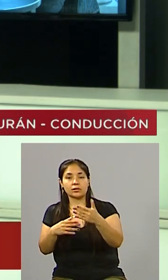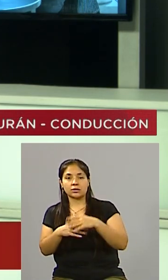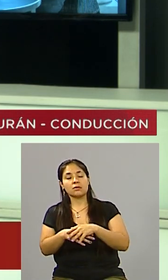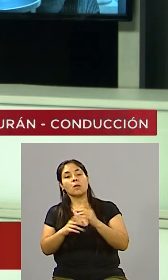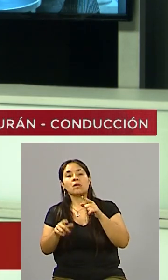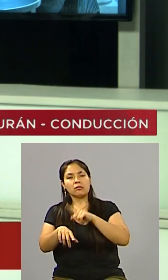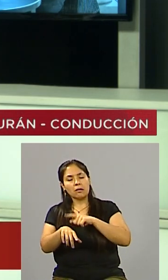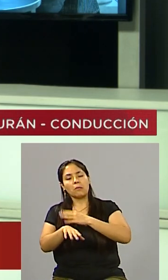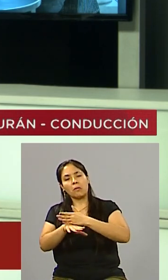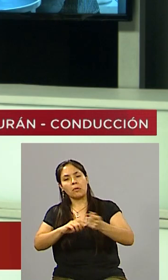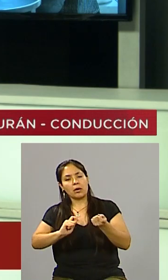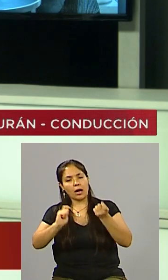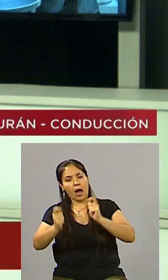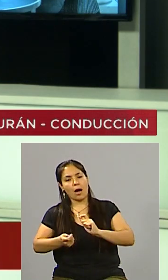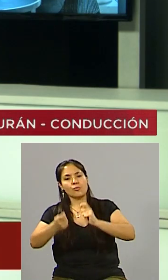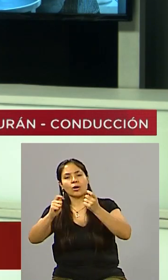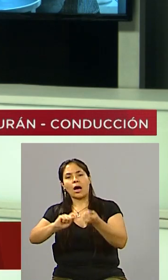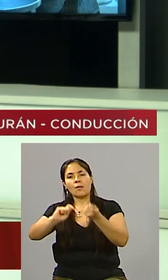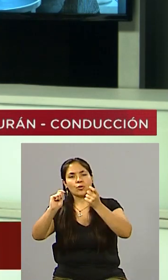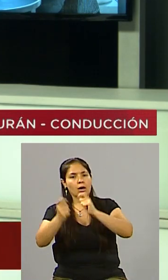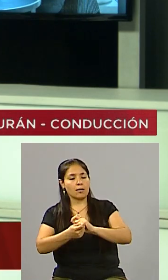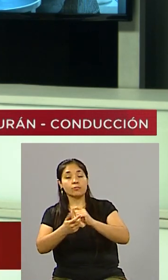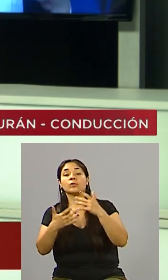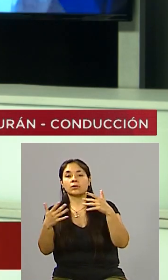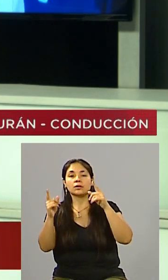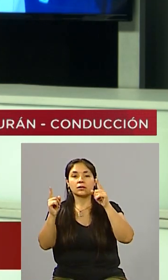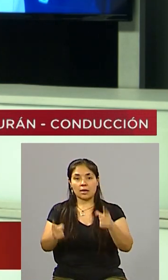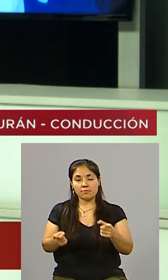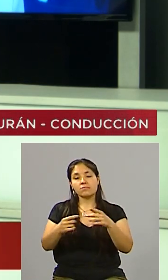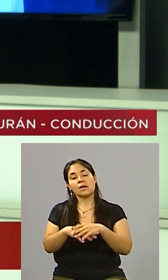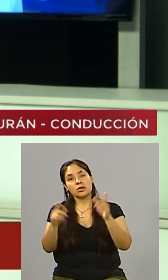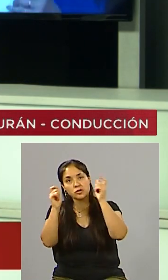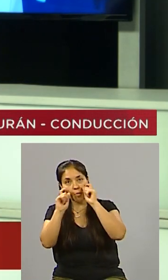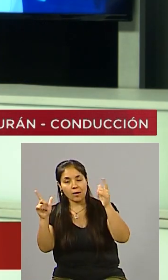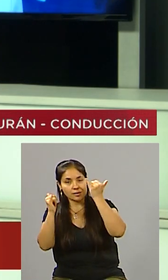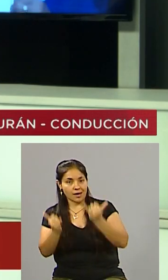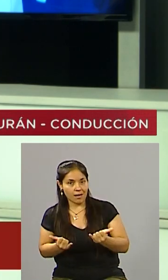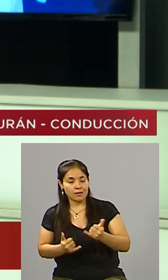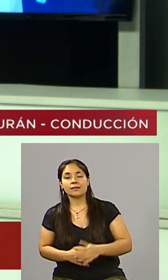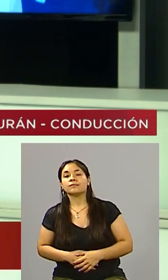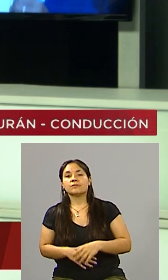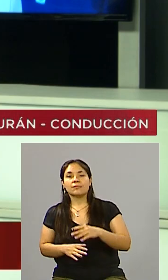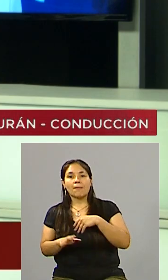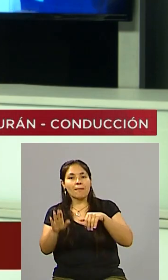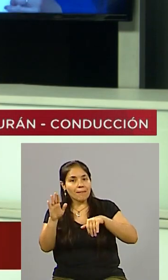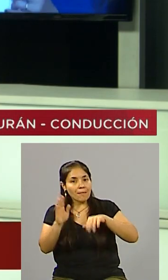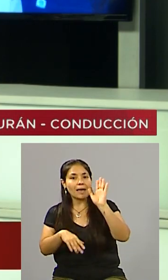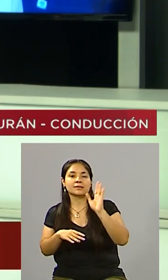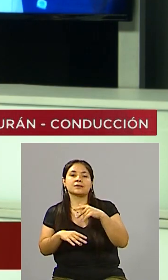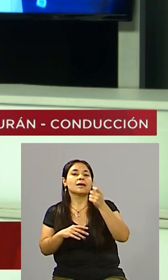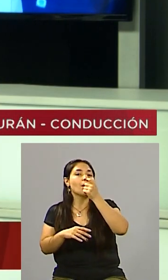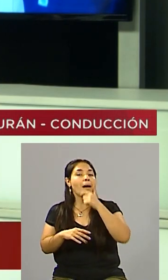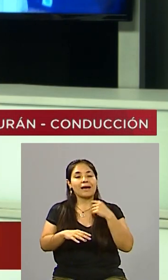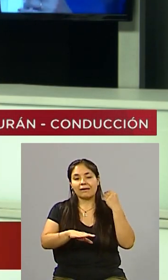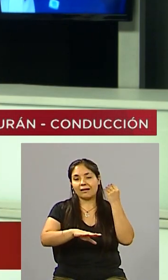fue cambiando sobre la marcha y que sin duda ha generado también algunas sorpresas. La mayor presencia o injerencia de Mauricio